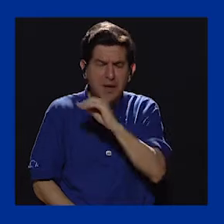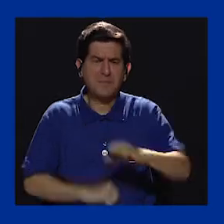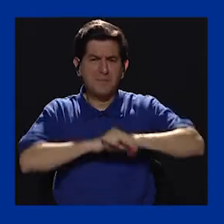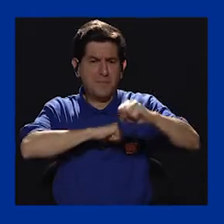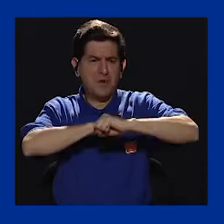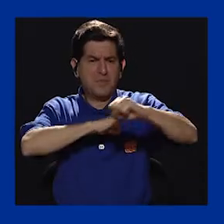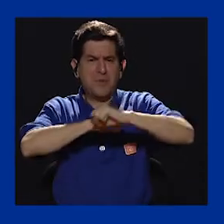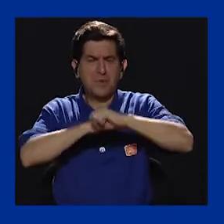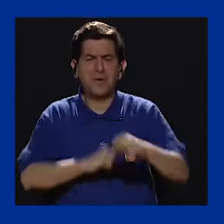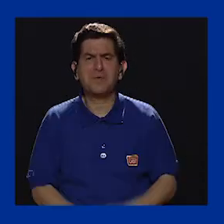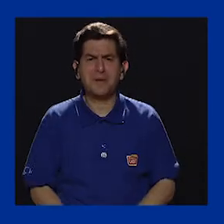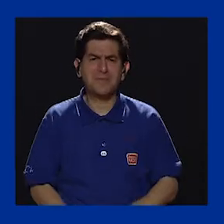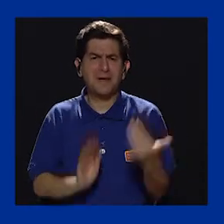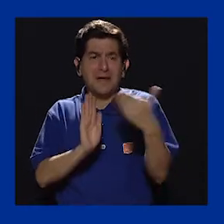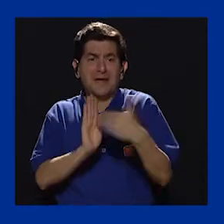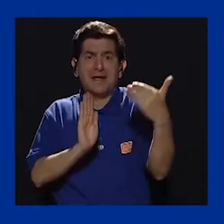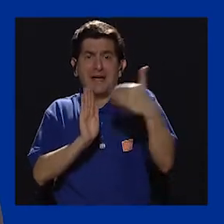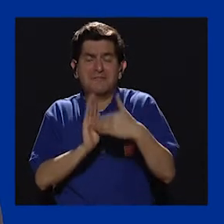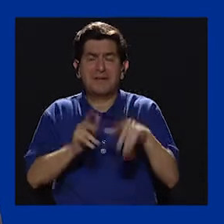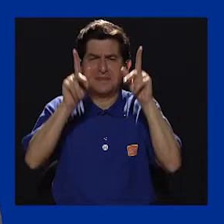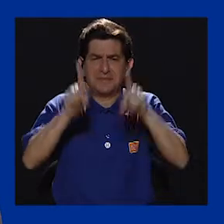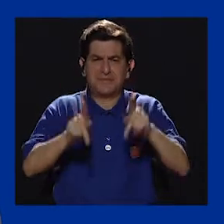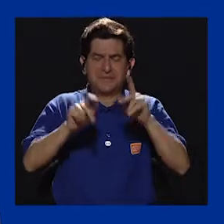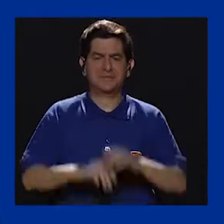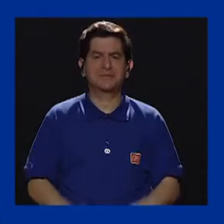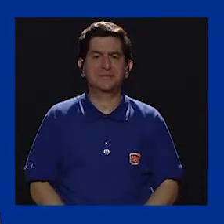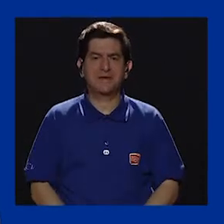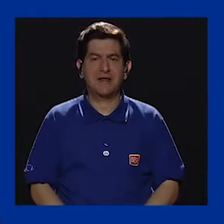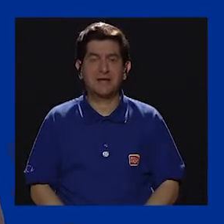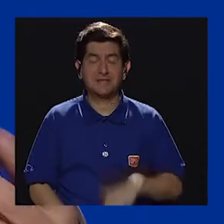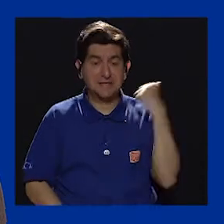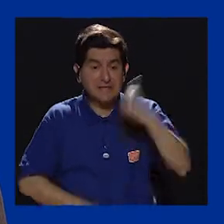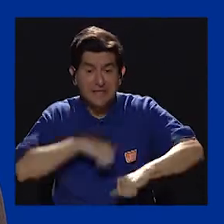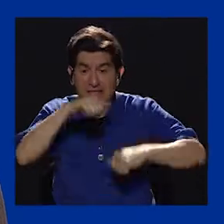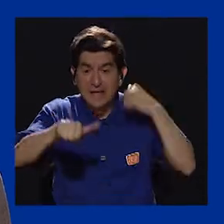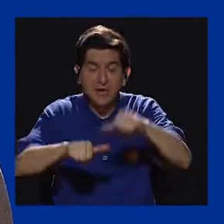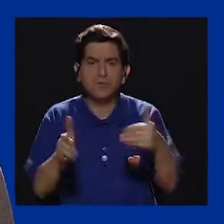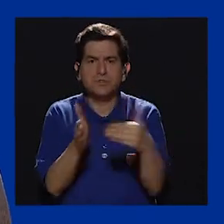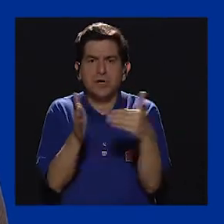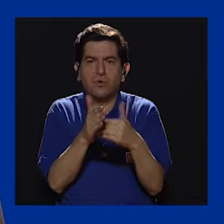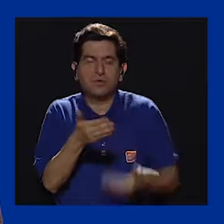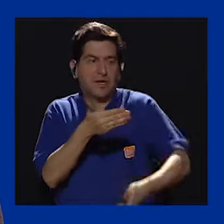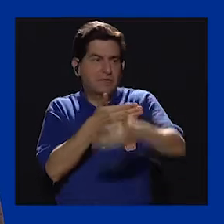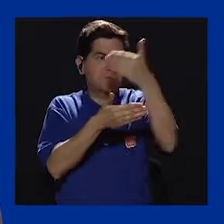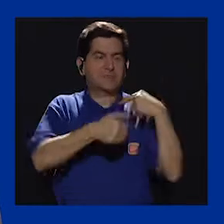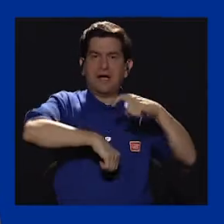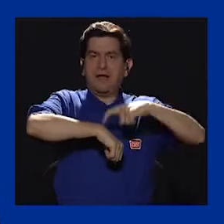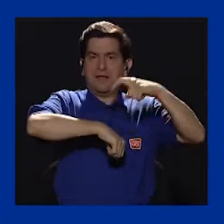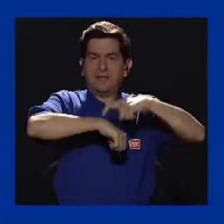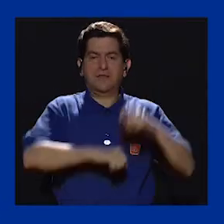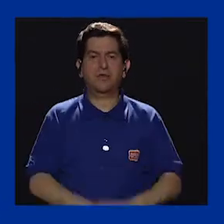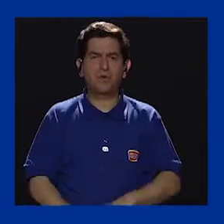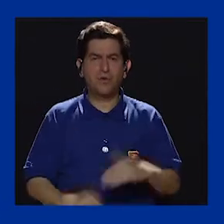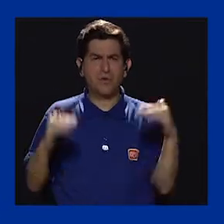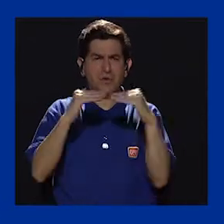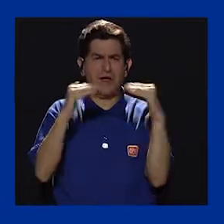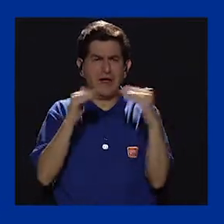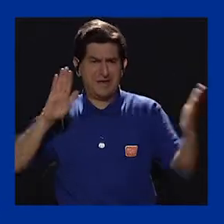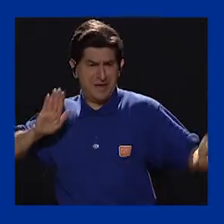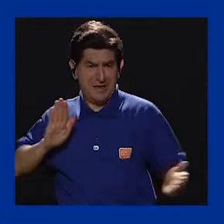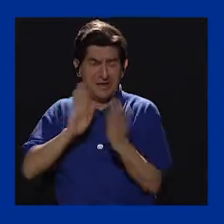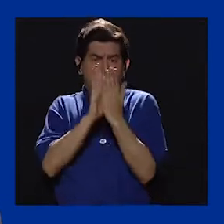propaganda incendiaria de los veletas. La batalla librada nos devuelve a épocas pasadas y a un nivel de